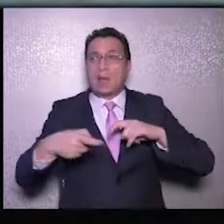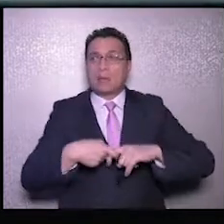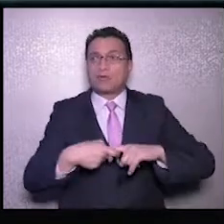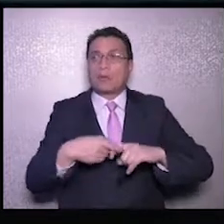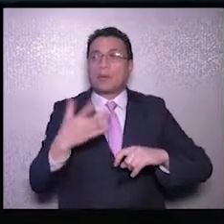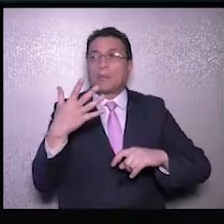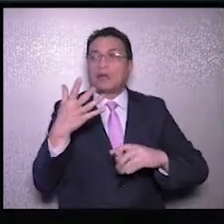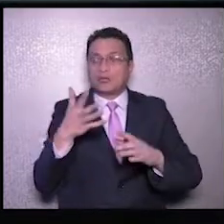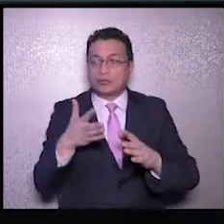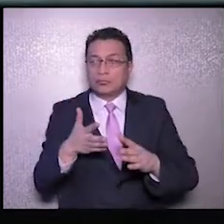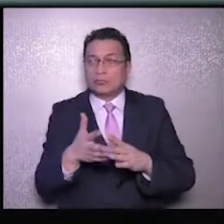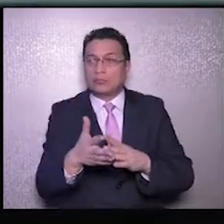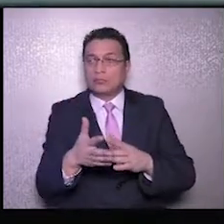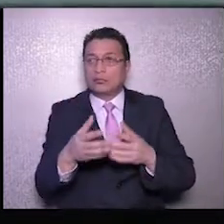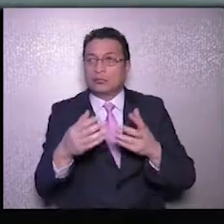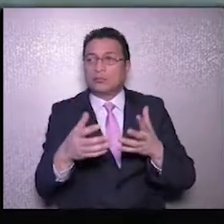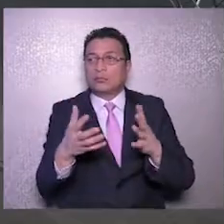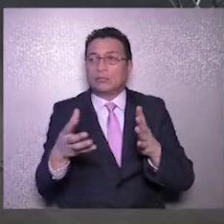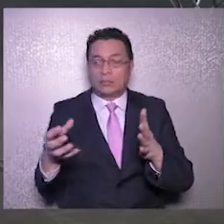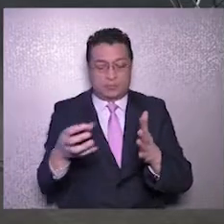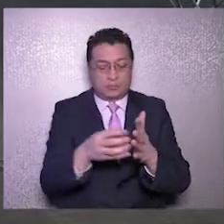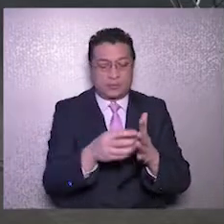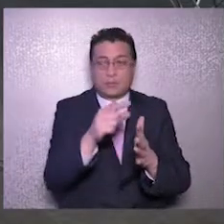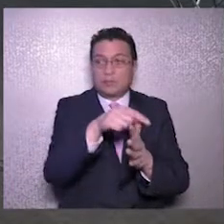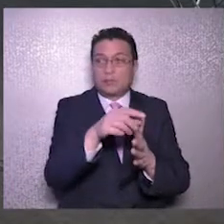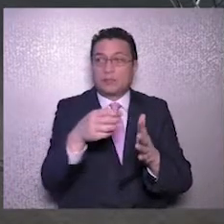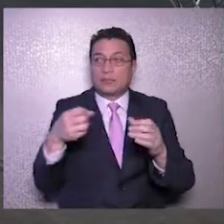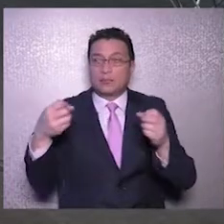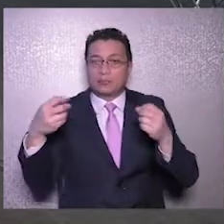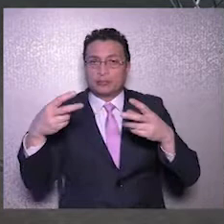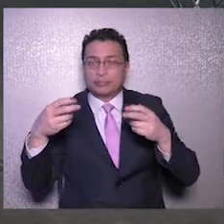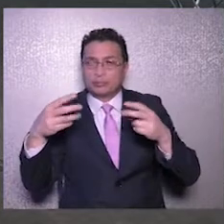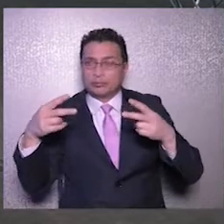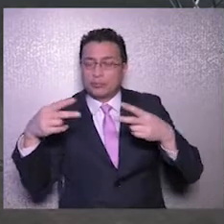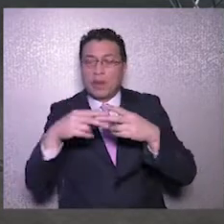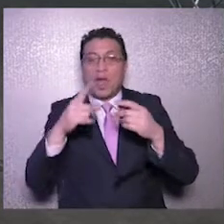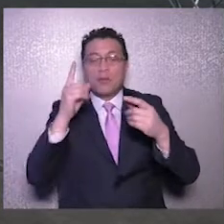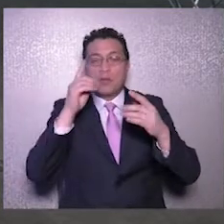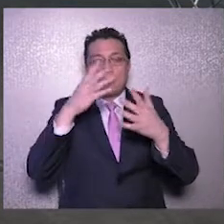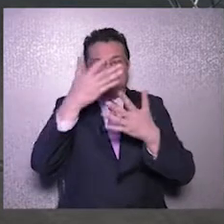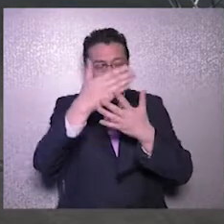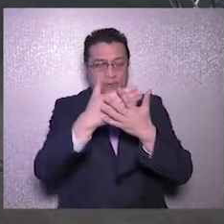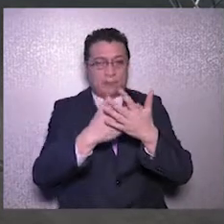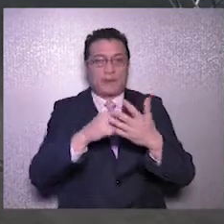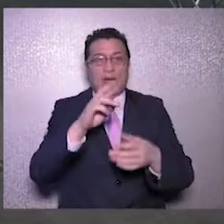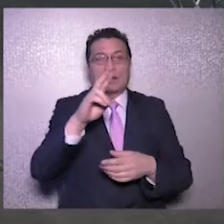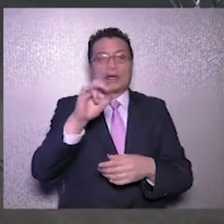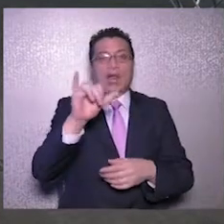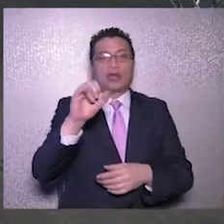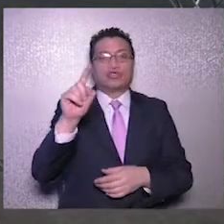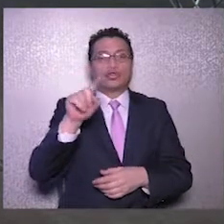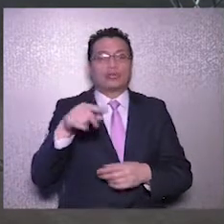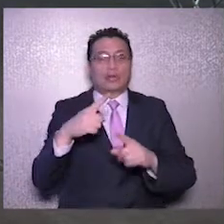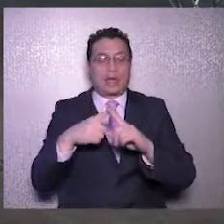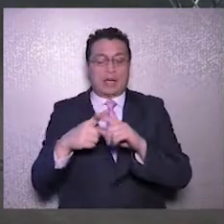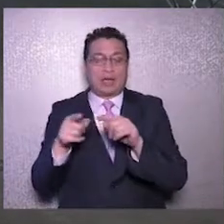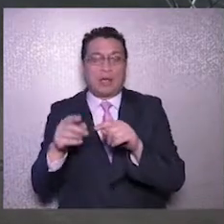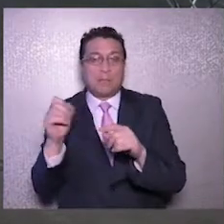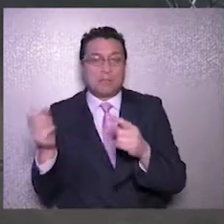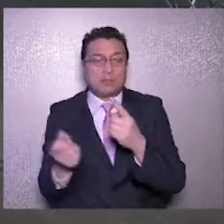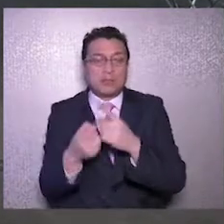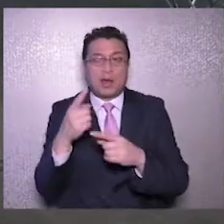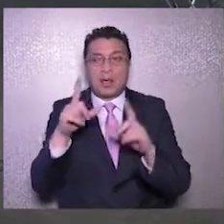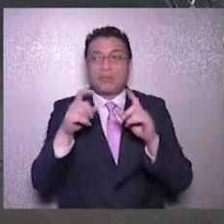la mano entre las piedritas que tiraban rayo X y la placa y obtuvo la primera radiografía. Poder obtener una imagen